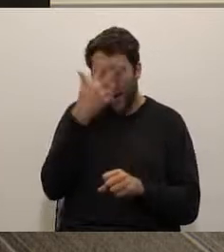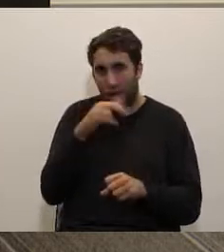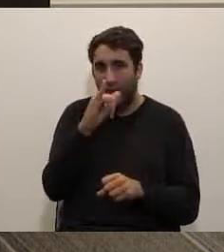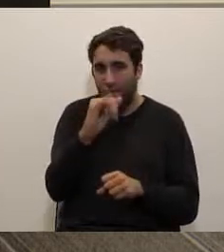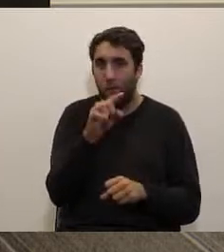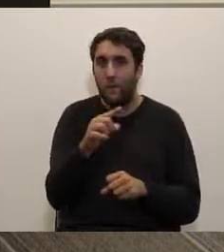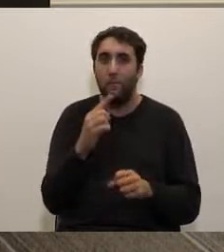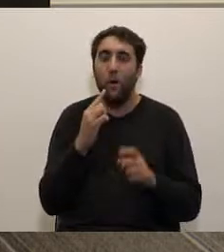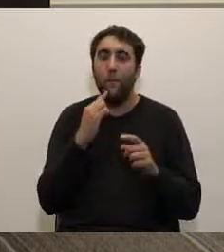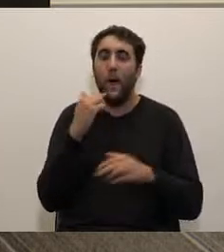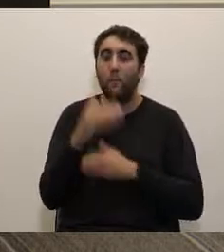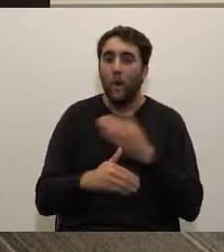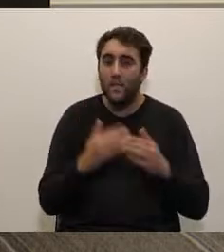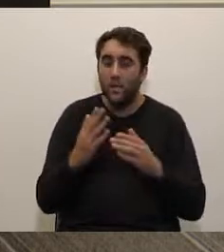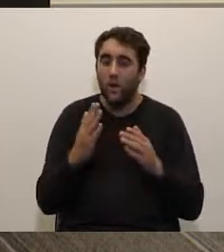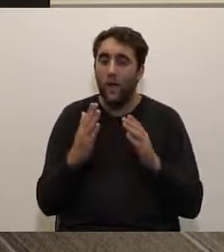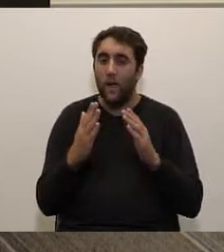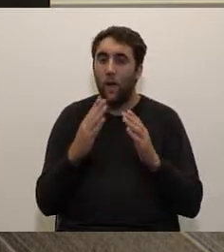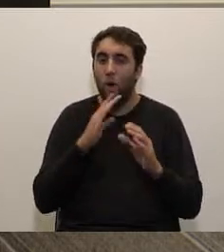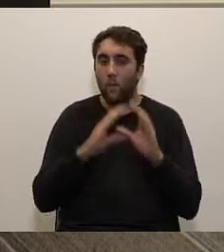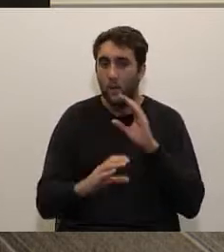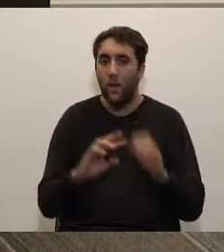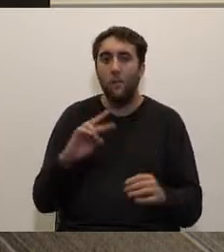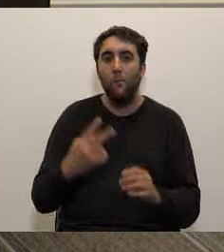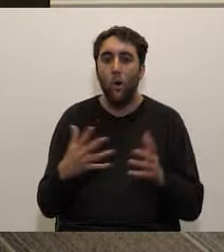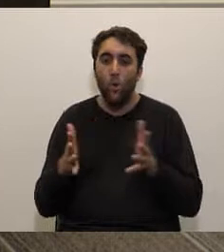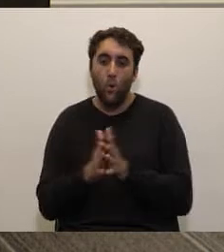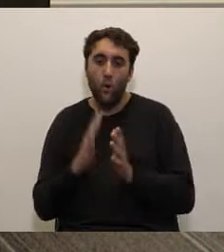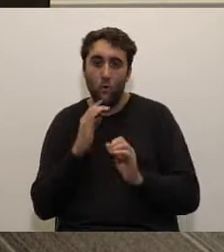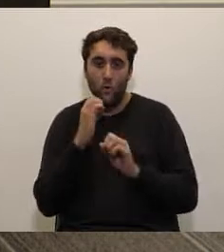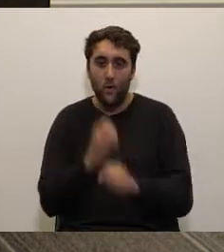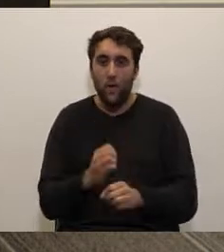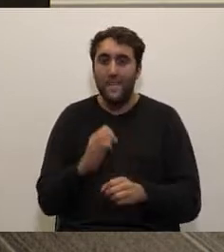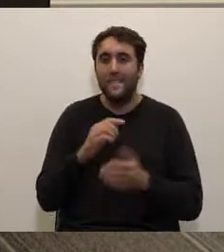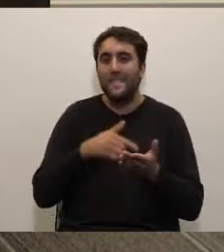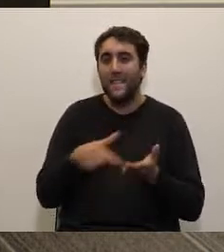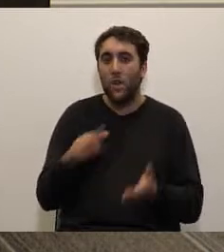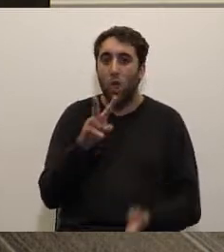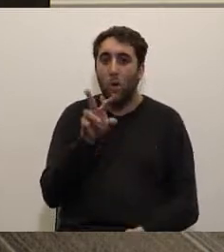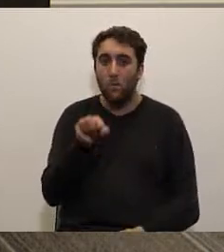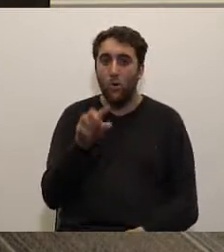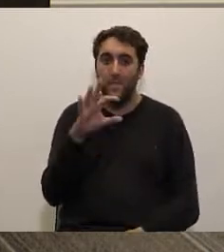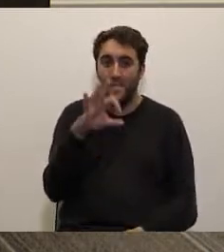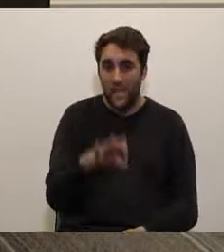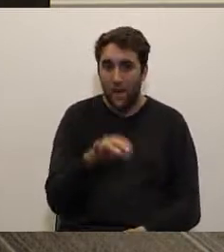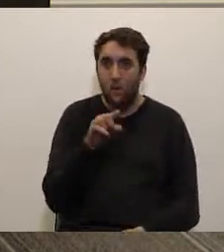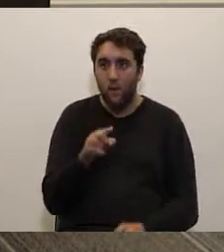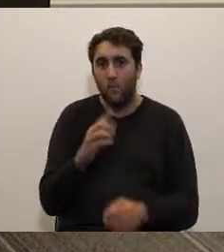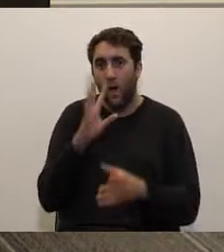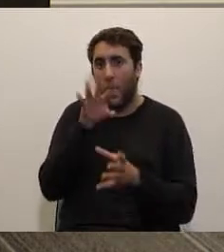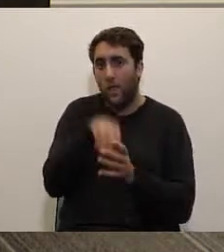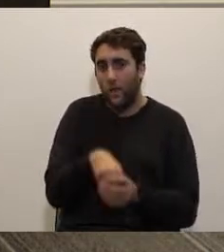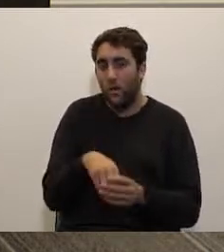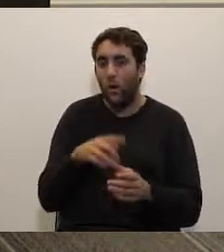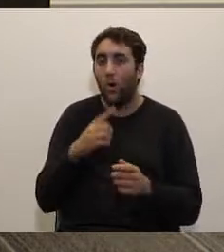de las Comunicaciones y es cofundadora del Centro Cultural 2.0 Artic Online e integrante de Wikimedistas de Uruguay